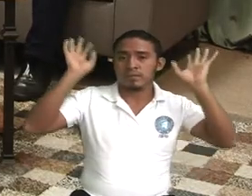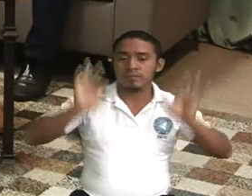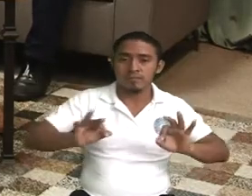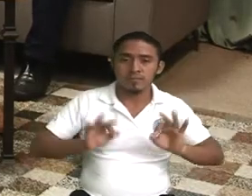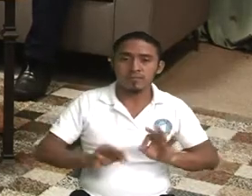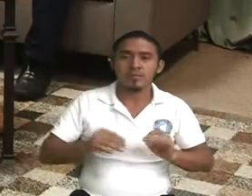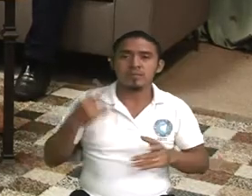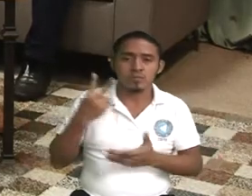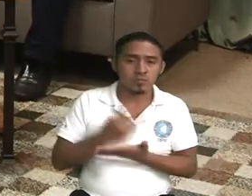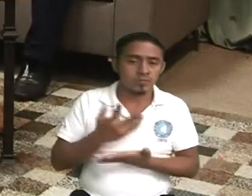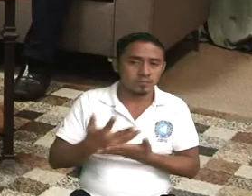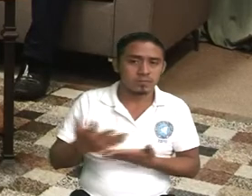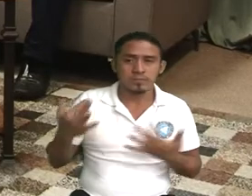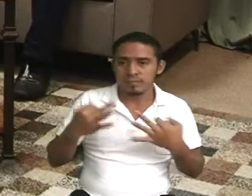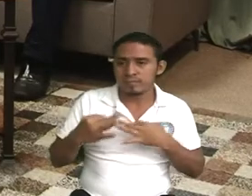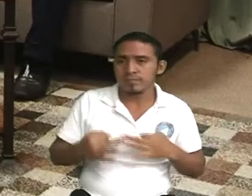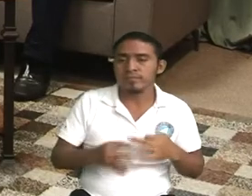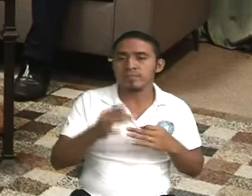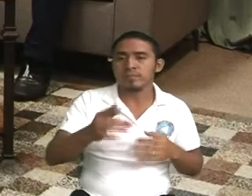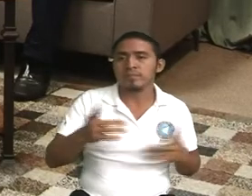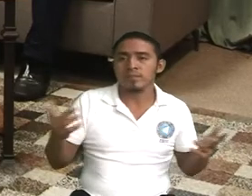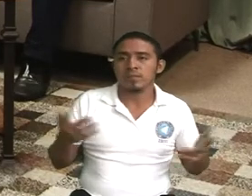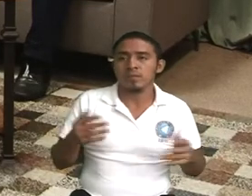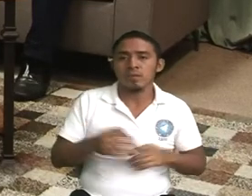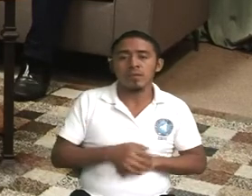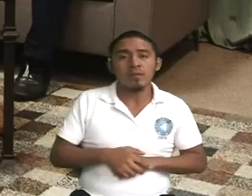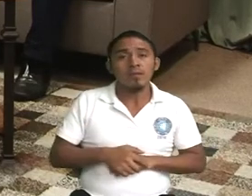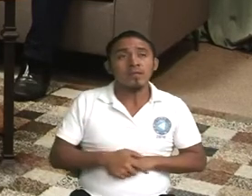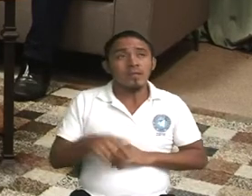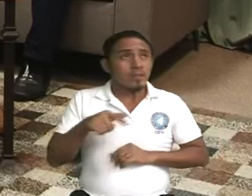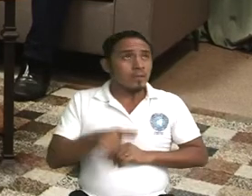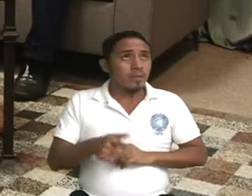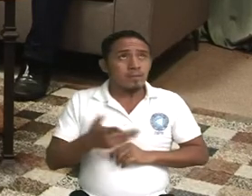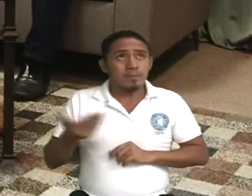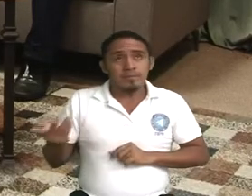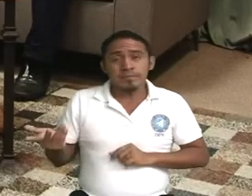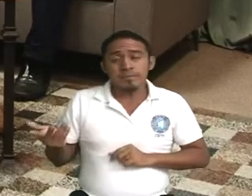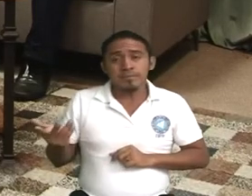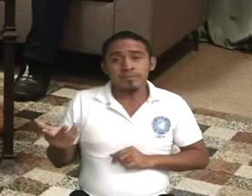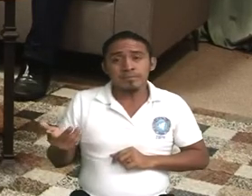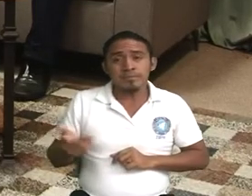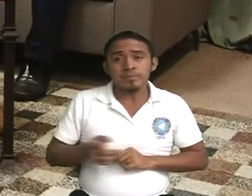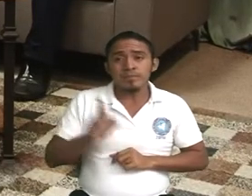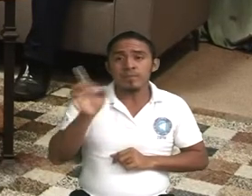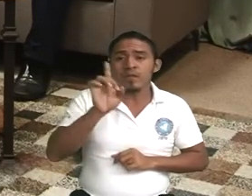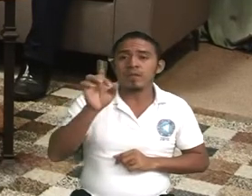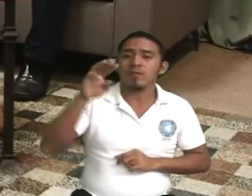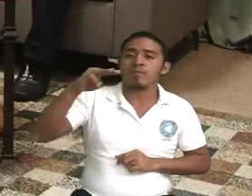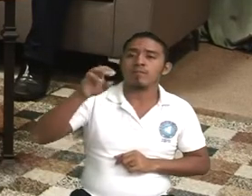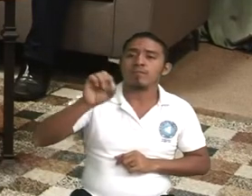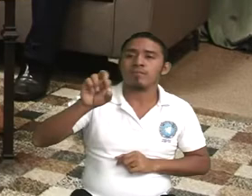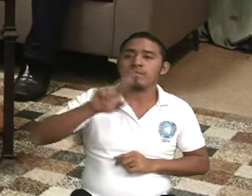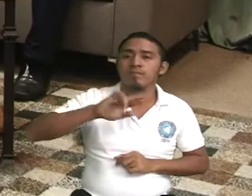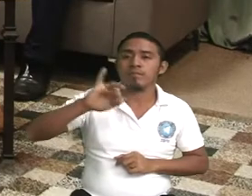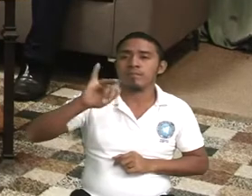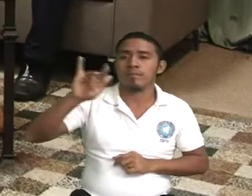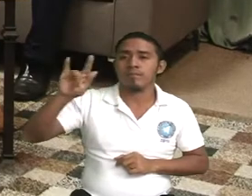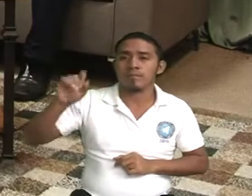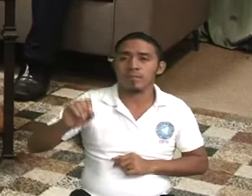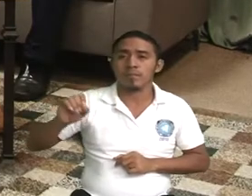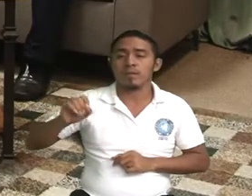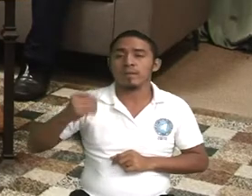doble reconocimiento el que debe de tener, y ese es en Morrito. Estamos buscando